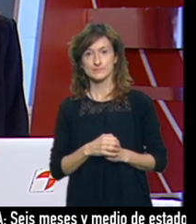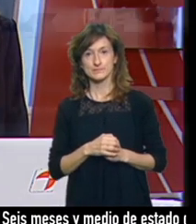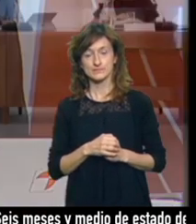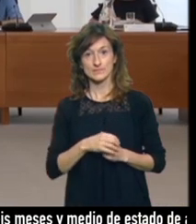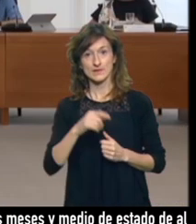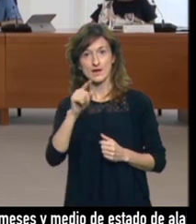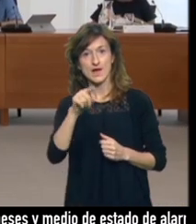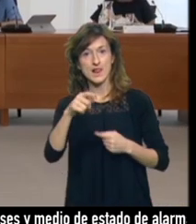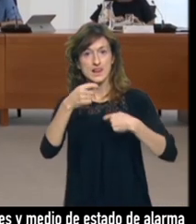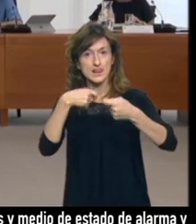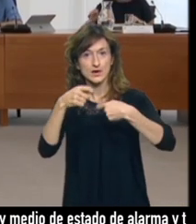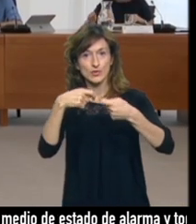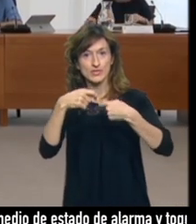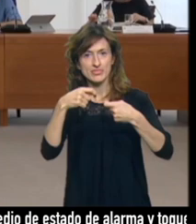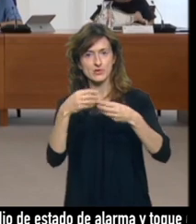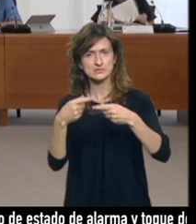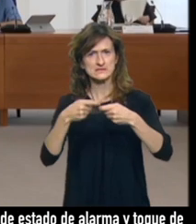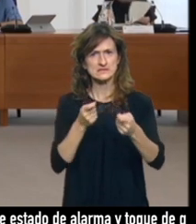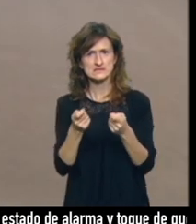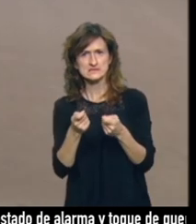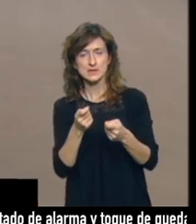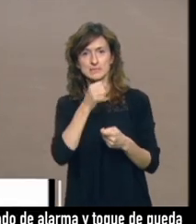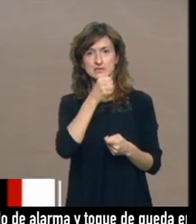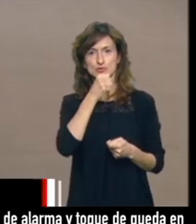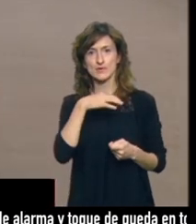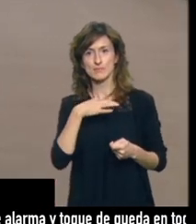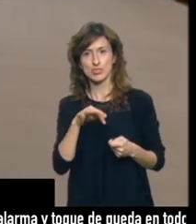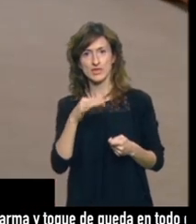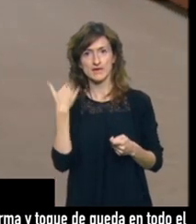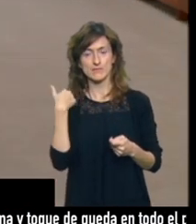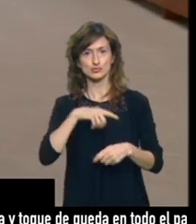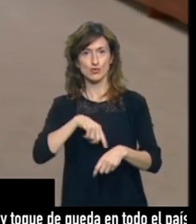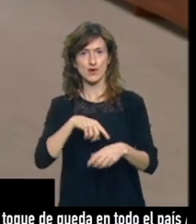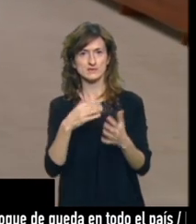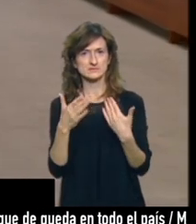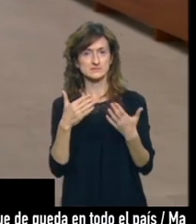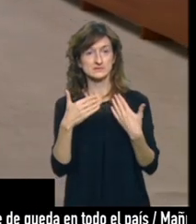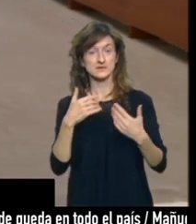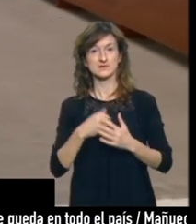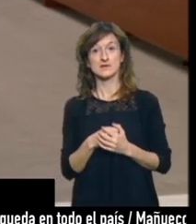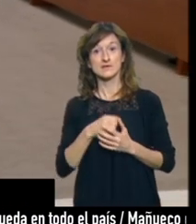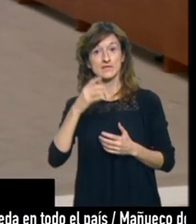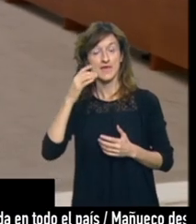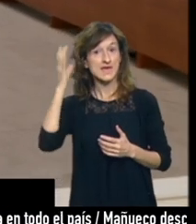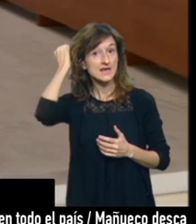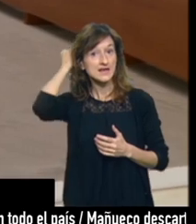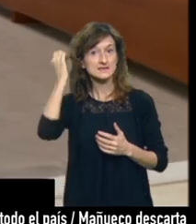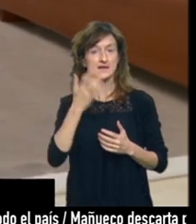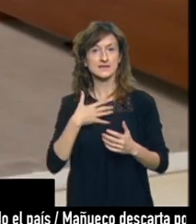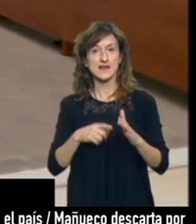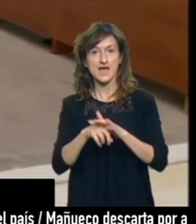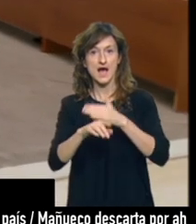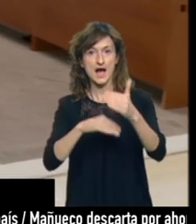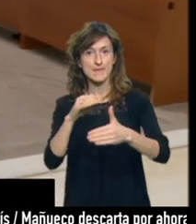después de una negociación tensa entre PSOE y Podemos durante las últimas horas. El bloque de Pablo Iglesias pedía avances